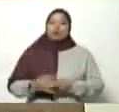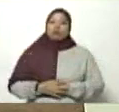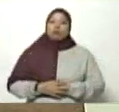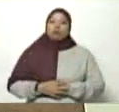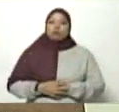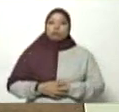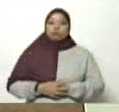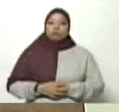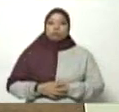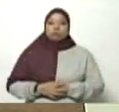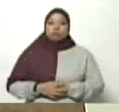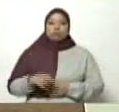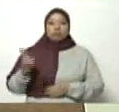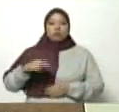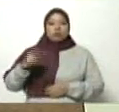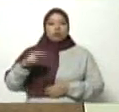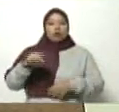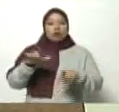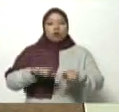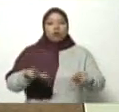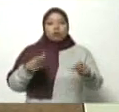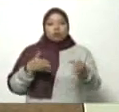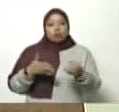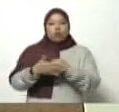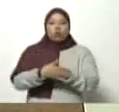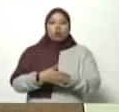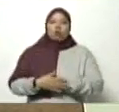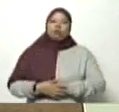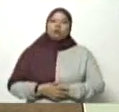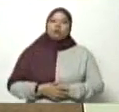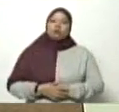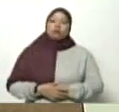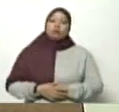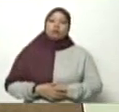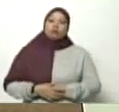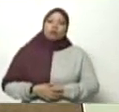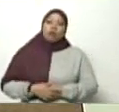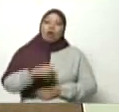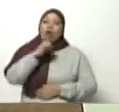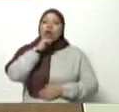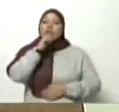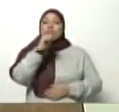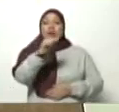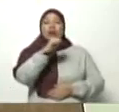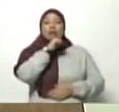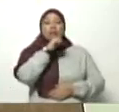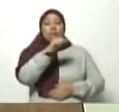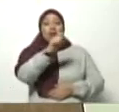va a llegar, y no van a tener lugar donde esconderse ellos, porque le han quedado mal a todo el mundo.